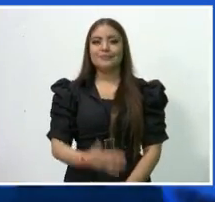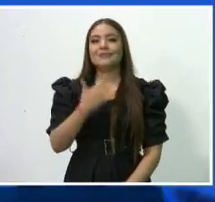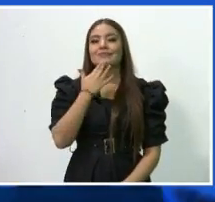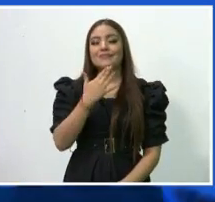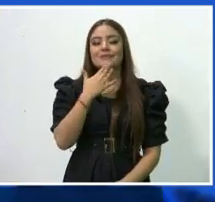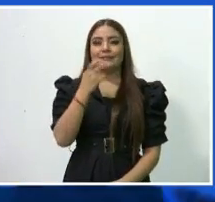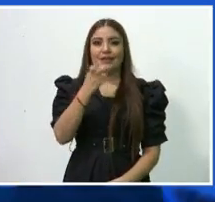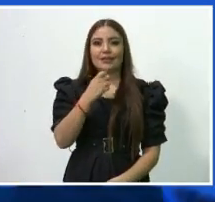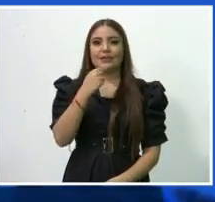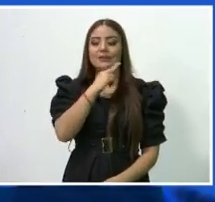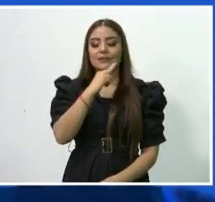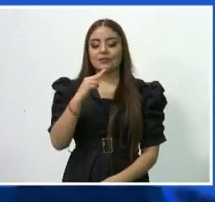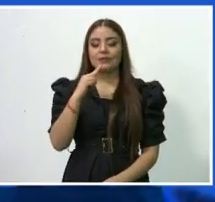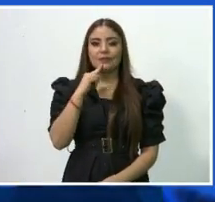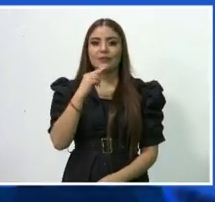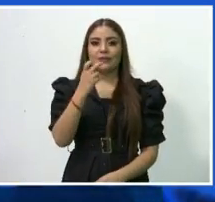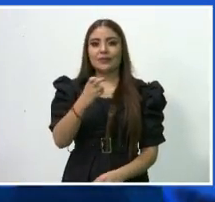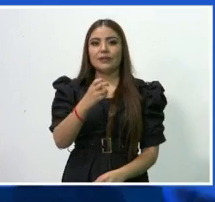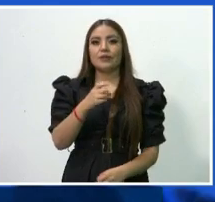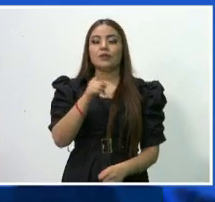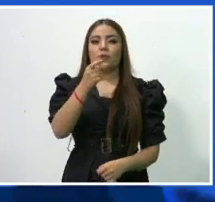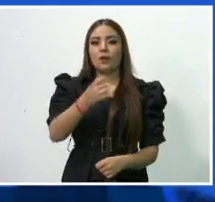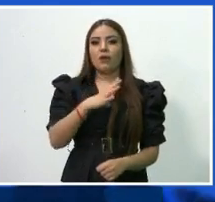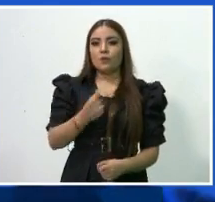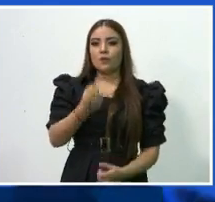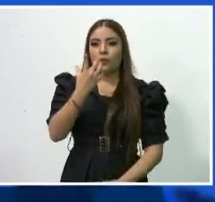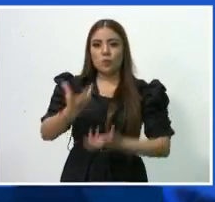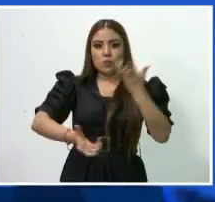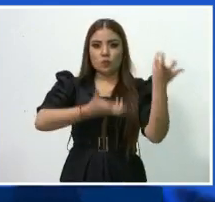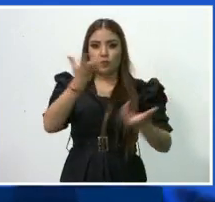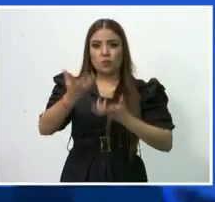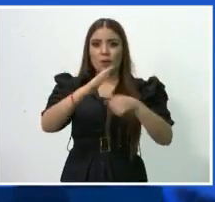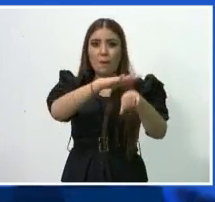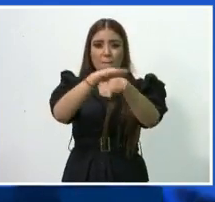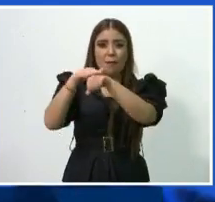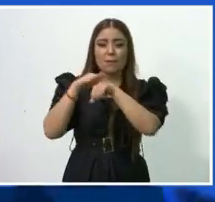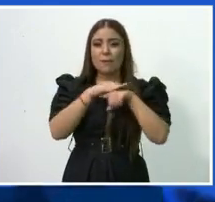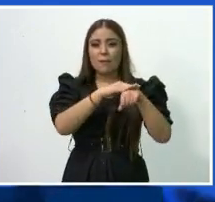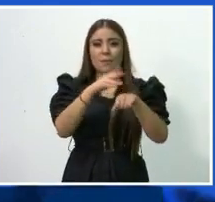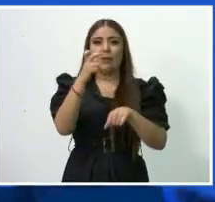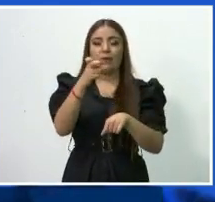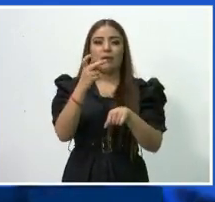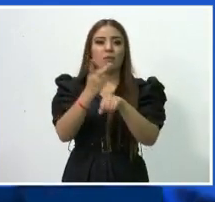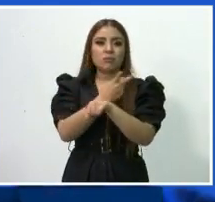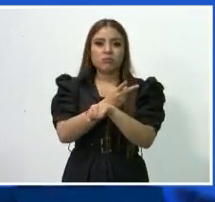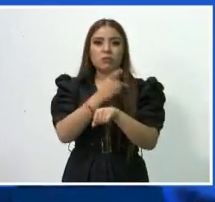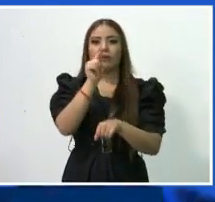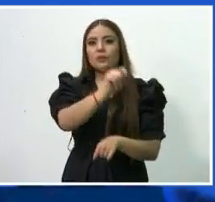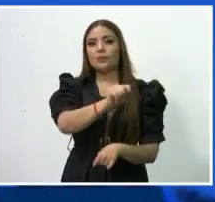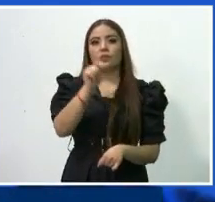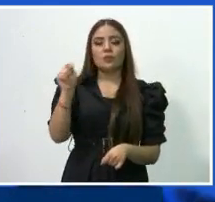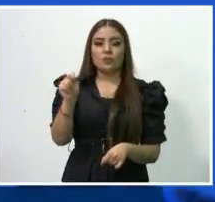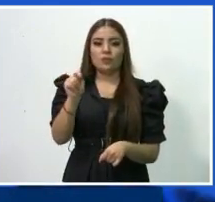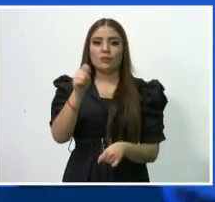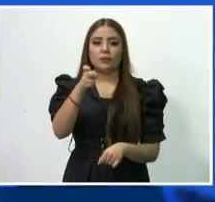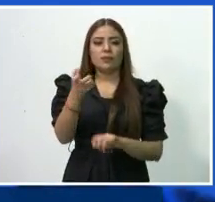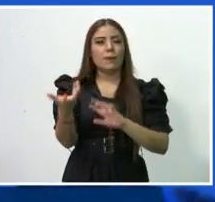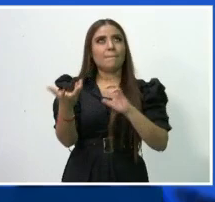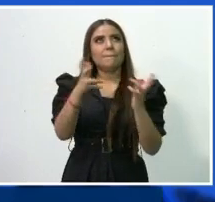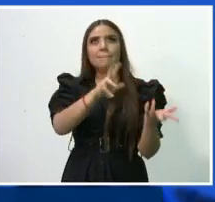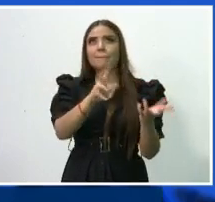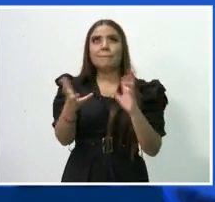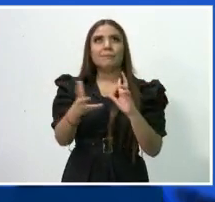bien Ahí está el reporte Kirk un incendio generó alarma en los cuerpos de rescate de Torreón cerca de